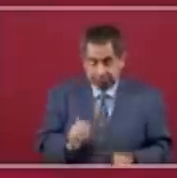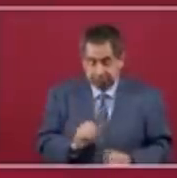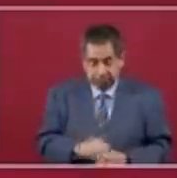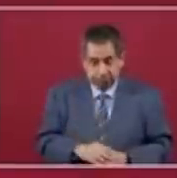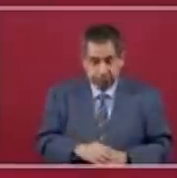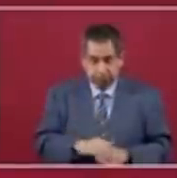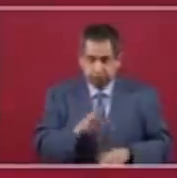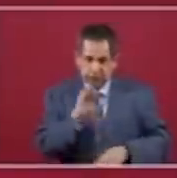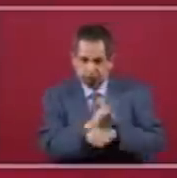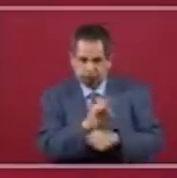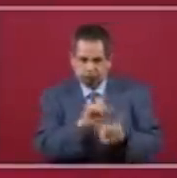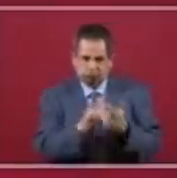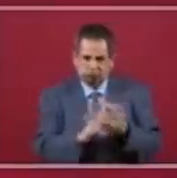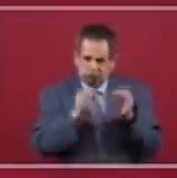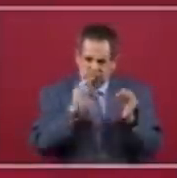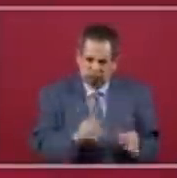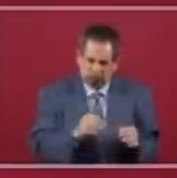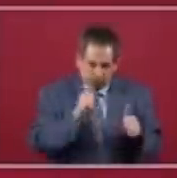protección